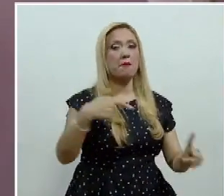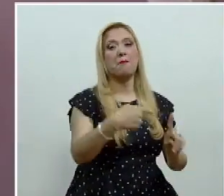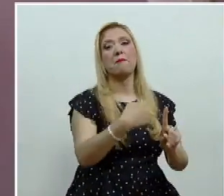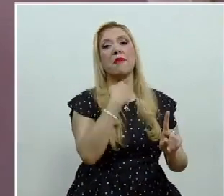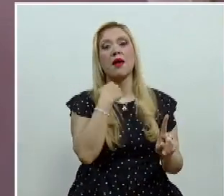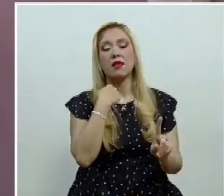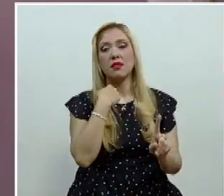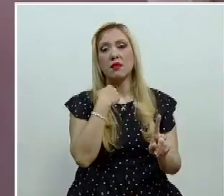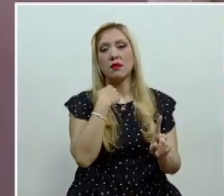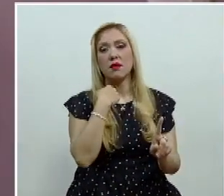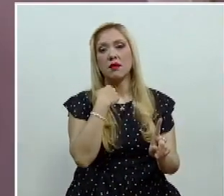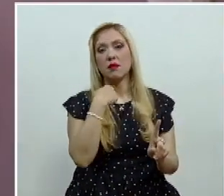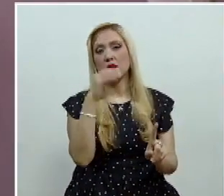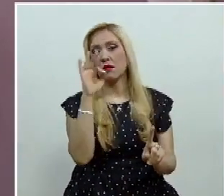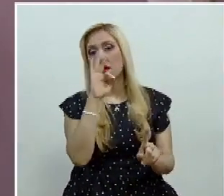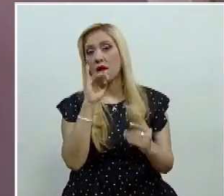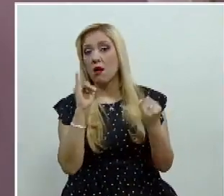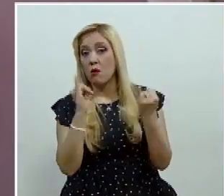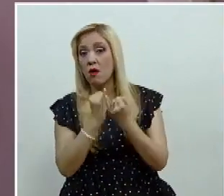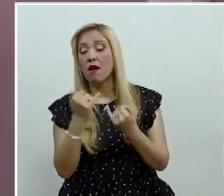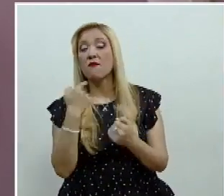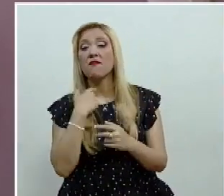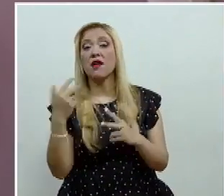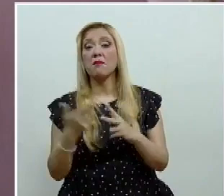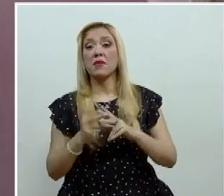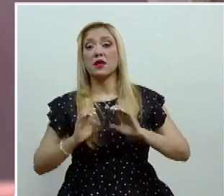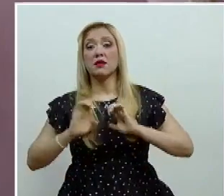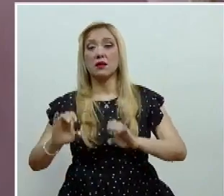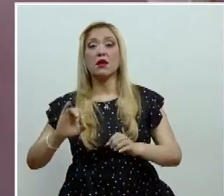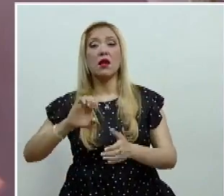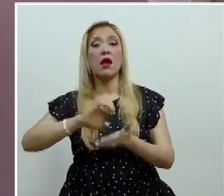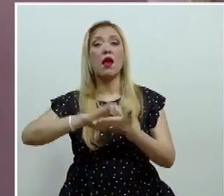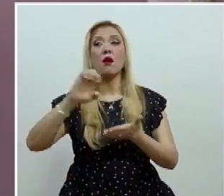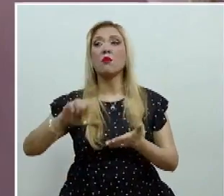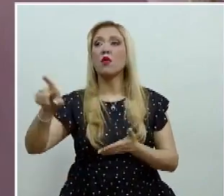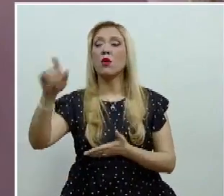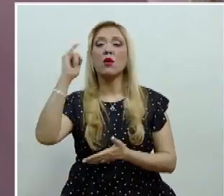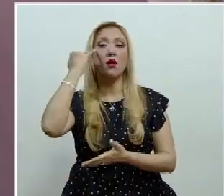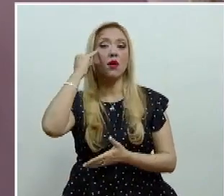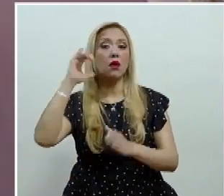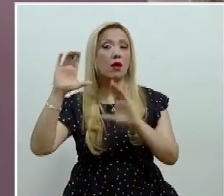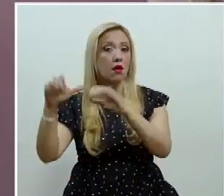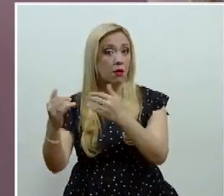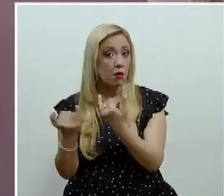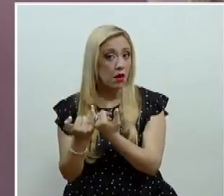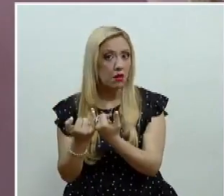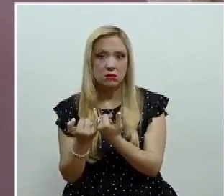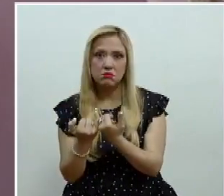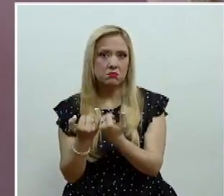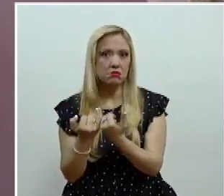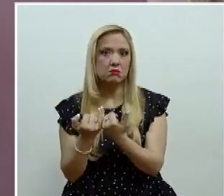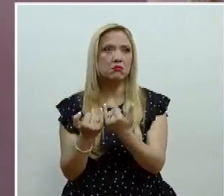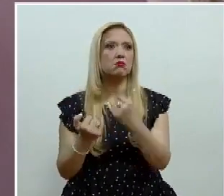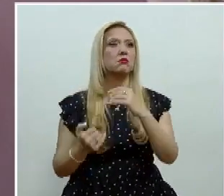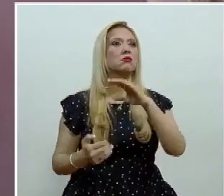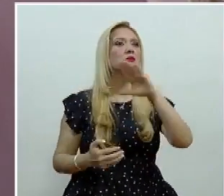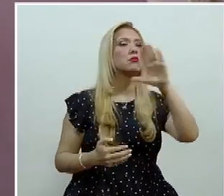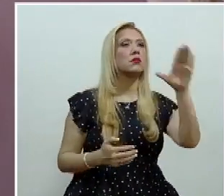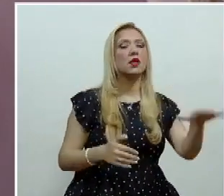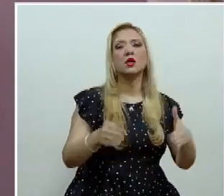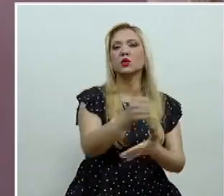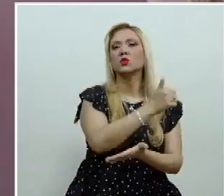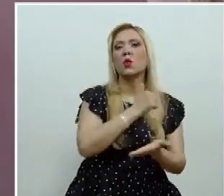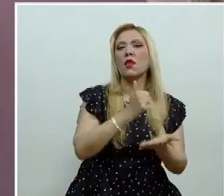mejor las condiciones en las que ocurre un feminicidio en una comunidad con usos y costumbres que en una comunidad ya más urbanizada,